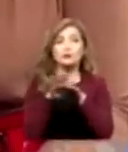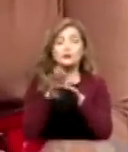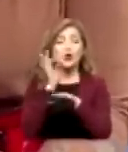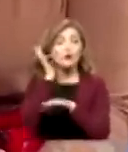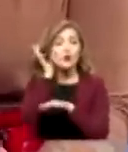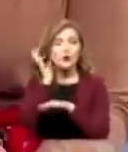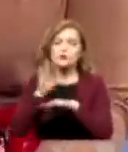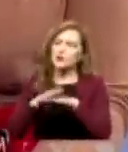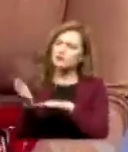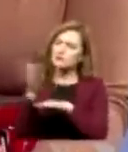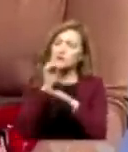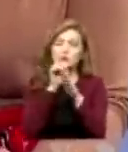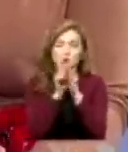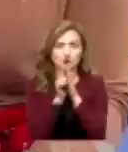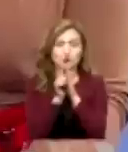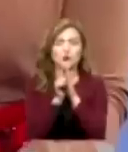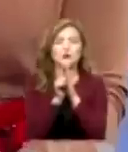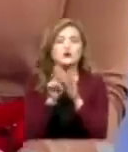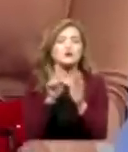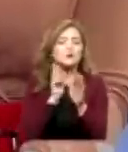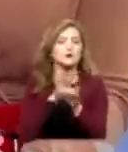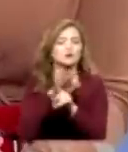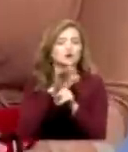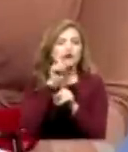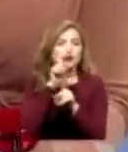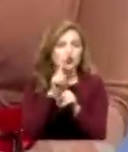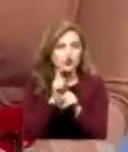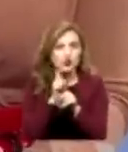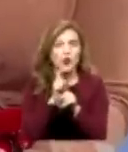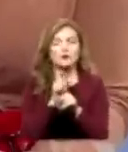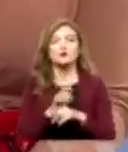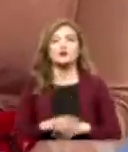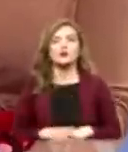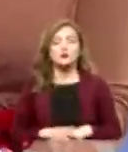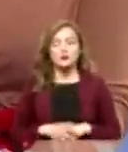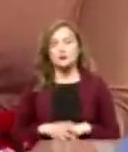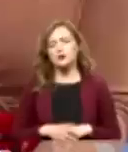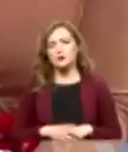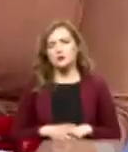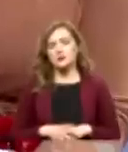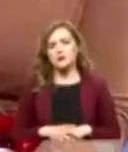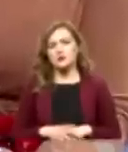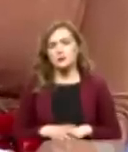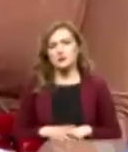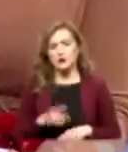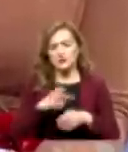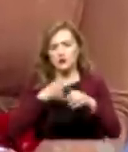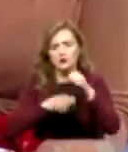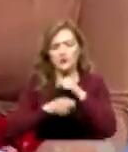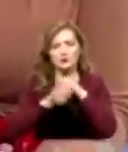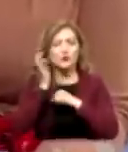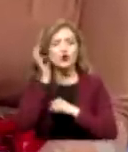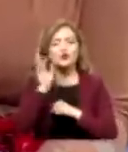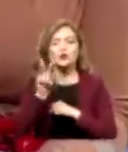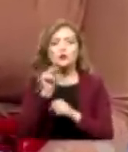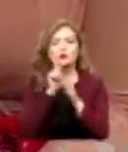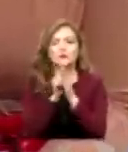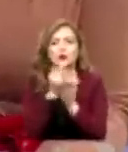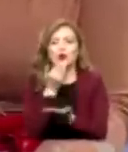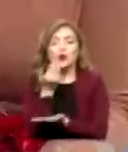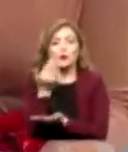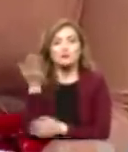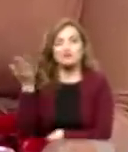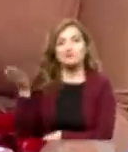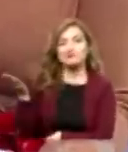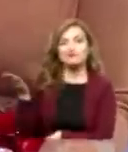mujeres a denunciar cuando son agredidas, cuando son violadas, cuando son abusadas. Denunciar para que esto no termine en un femicidio. ¿Cómo denunciar si